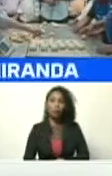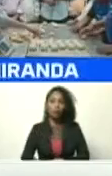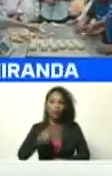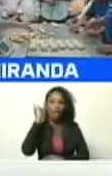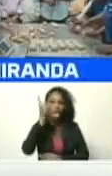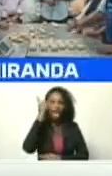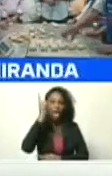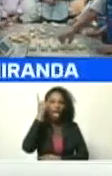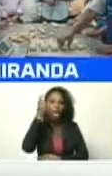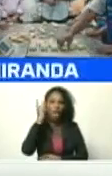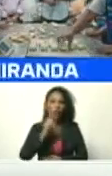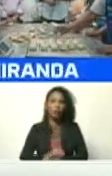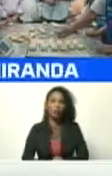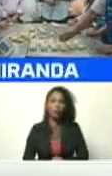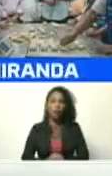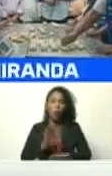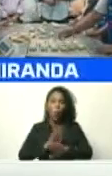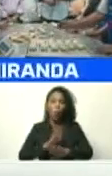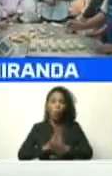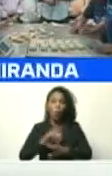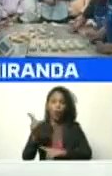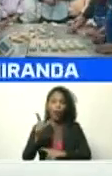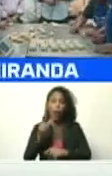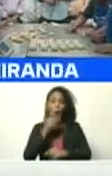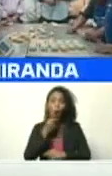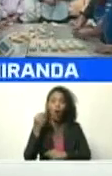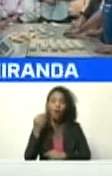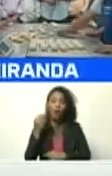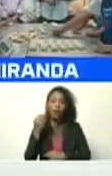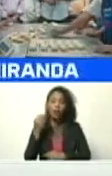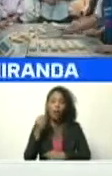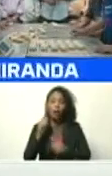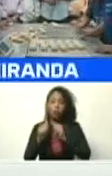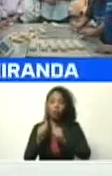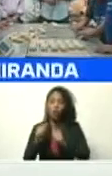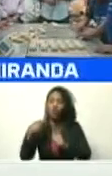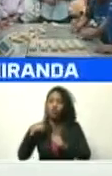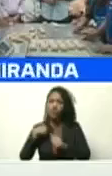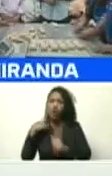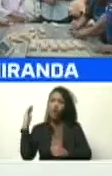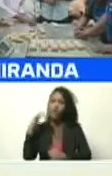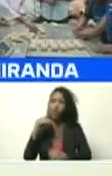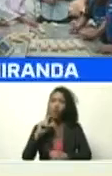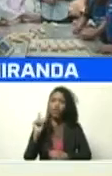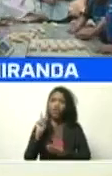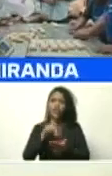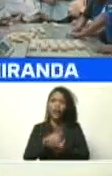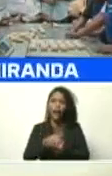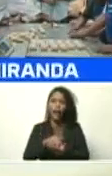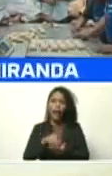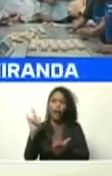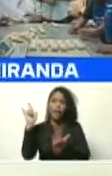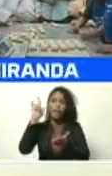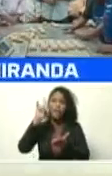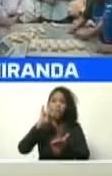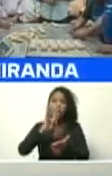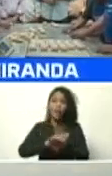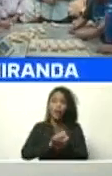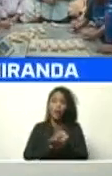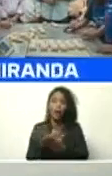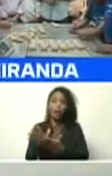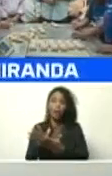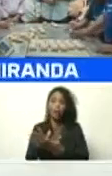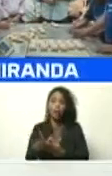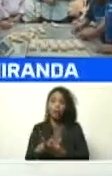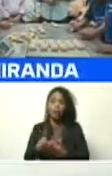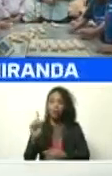Regañándolo. Ah, porque el muchacho le escribió a la mamá y le dijo, no, yo regreso cuando llegue el avión de vuelta a la patria, porque es gratis. Y le dijo,